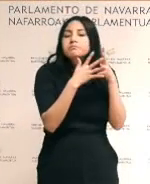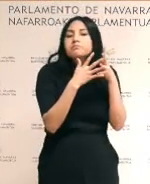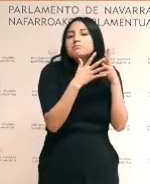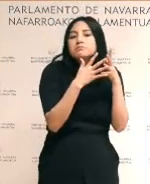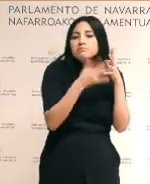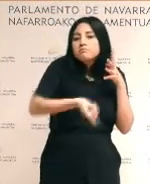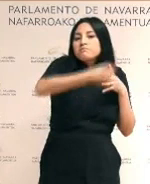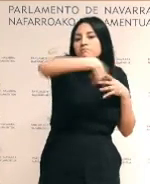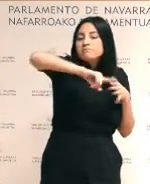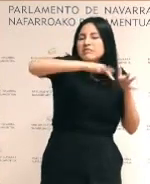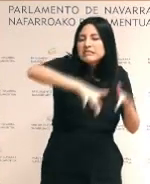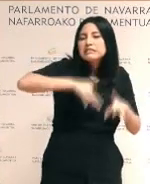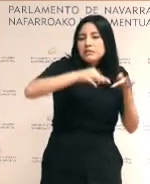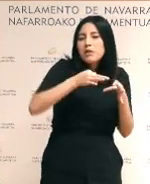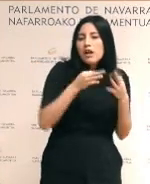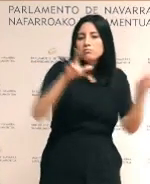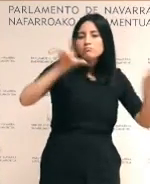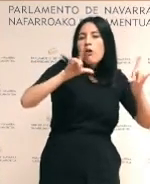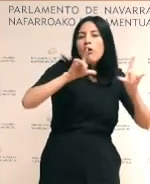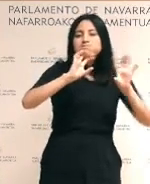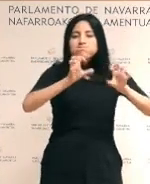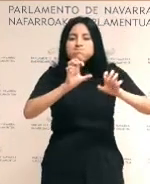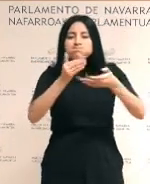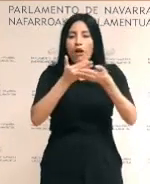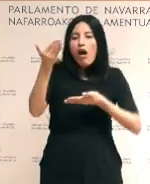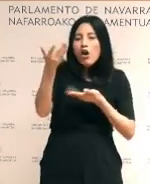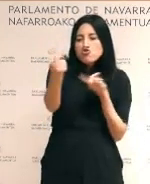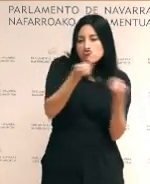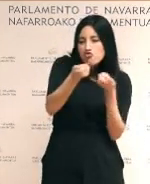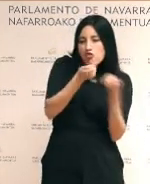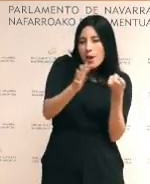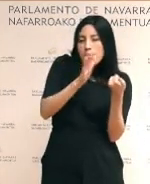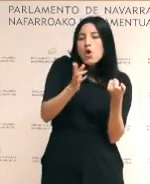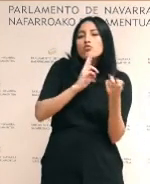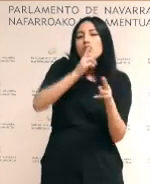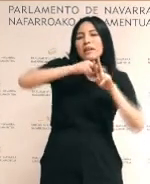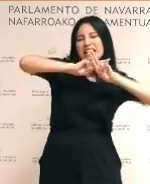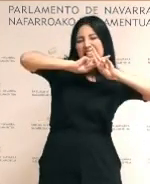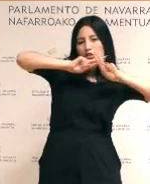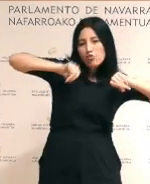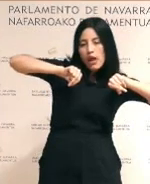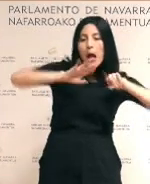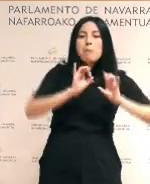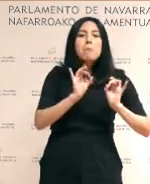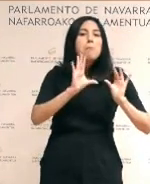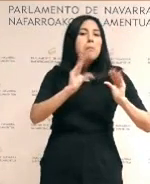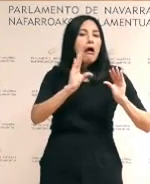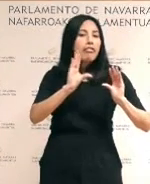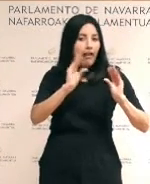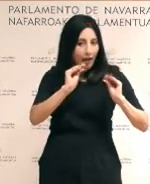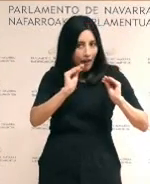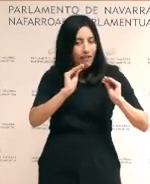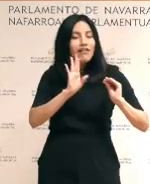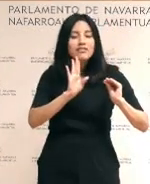siempre han querido controlar a los medios de comunicación a través de la llamada censura blanda. Actuaciones que tienen como objetivo